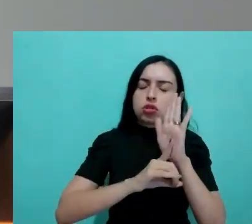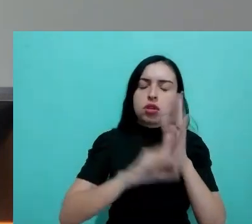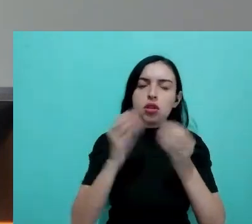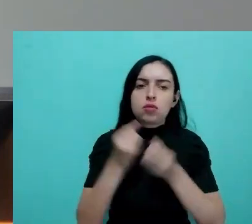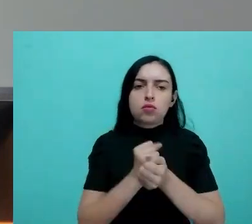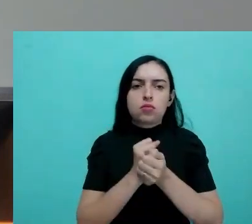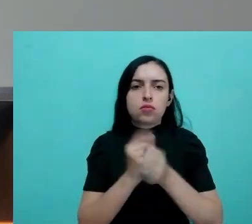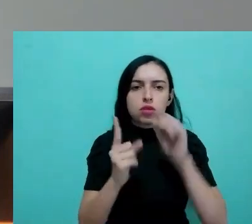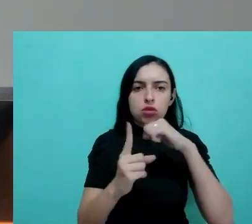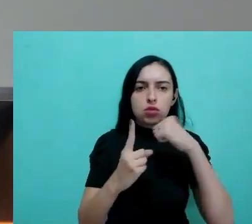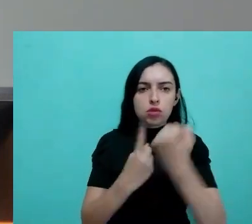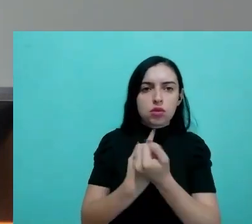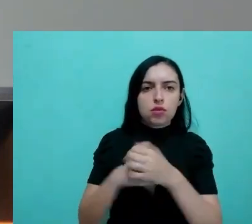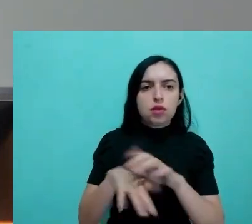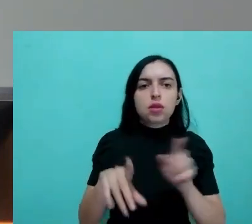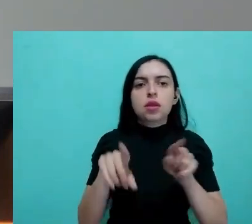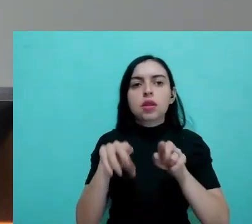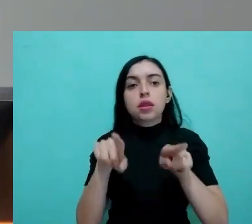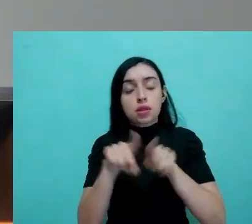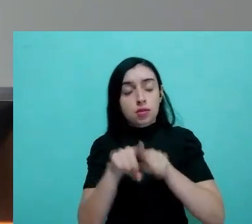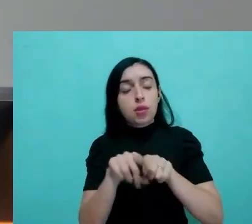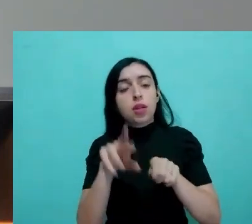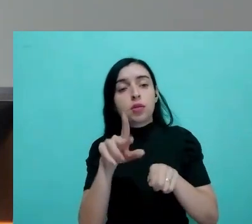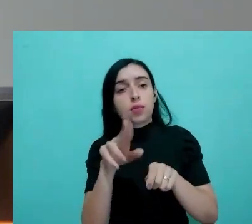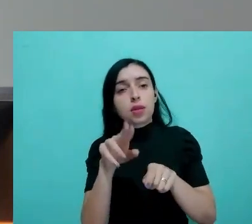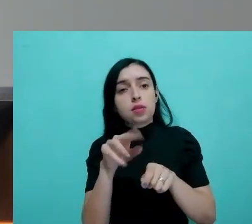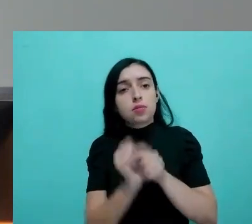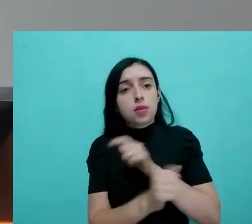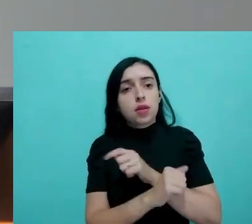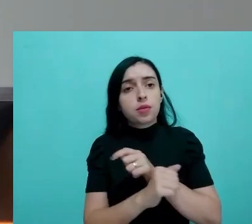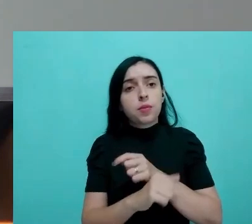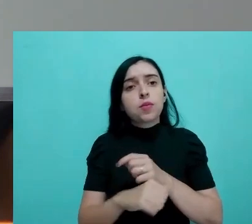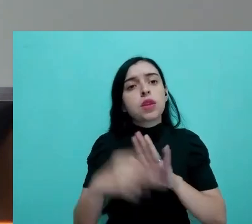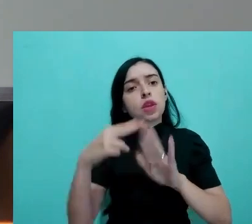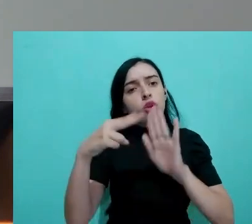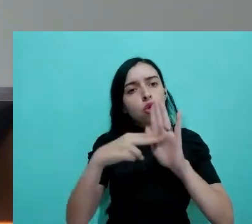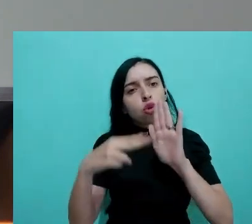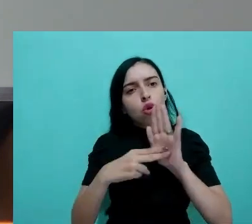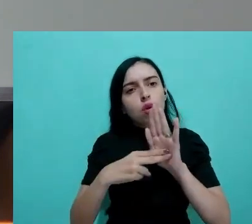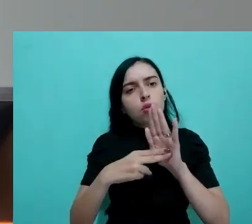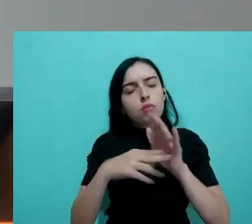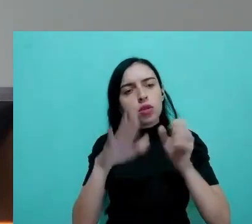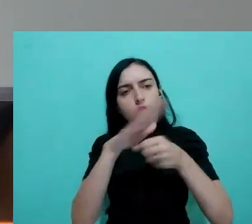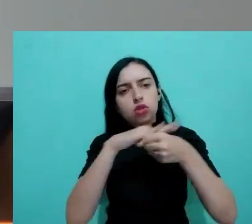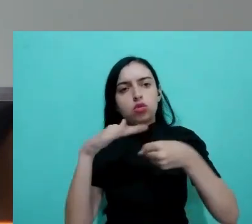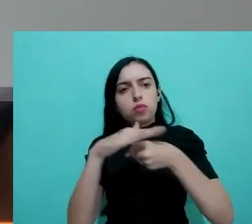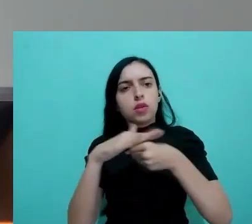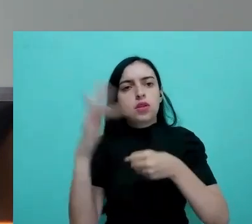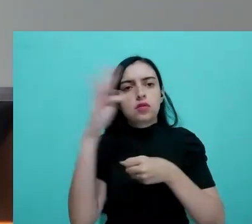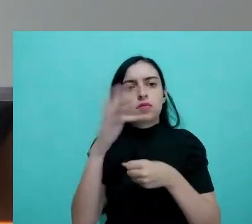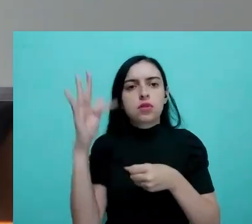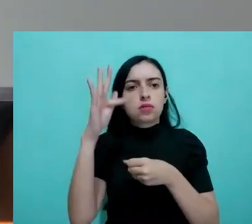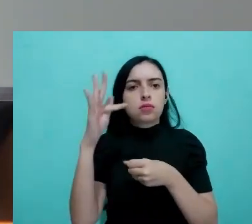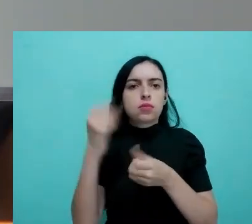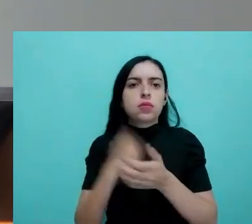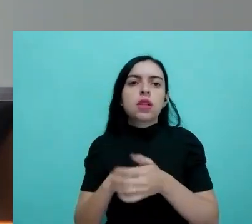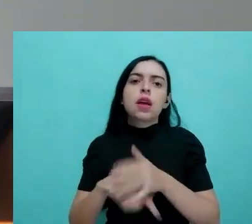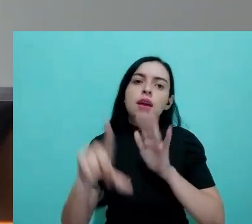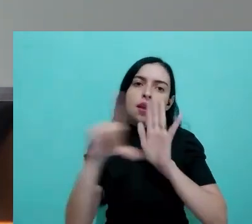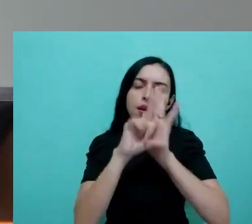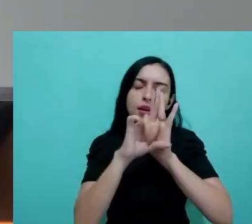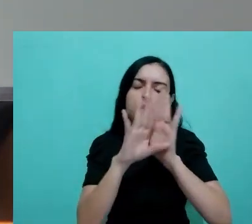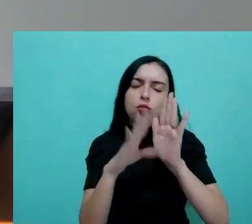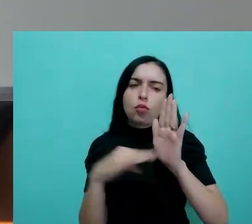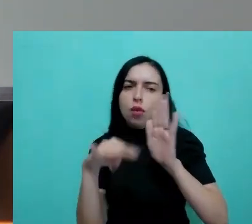que ella misma no es la norma suprema en el ordenamiento jurídico francés, sino que la ley es la